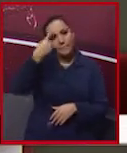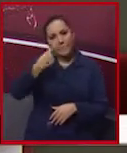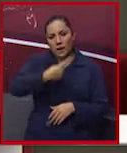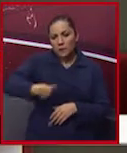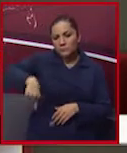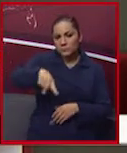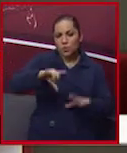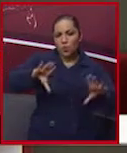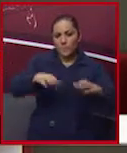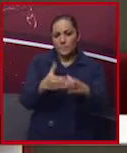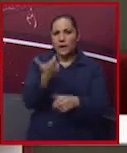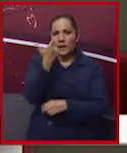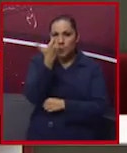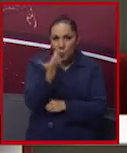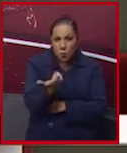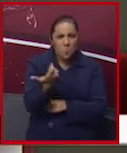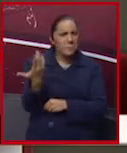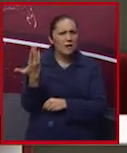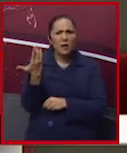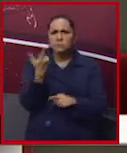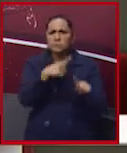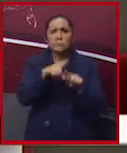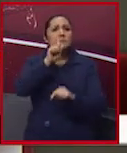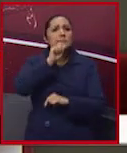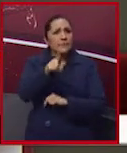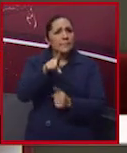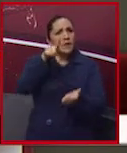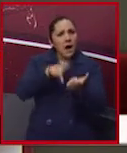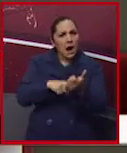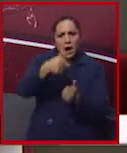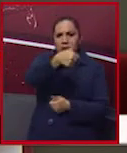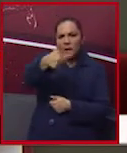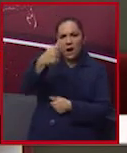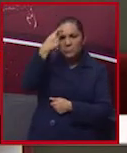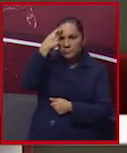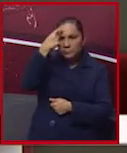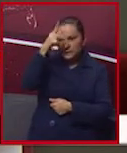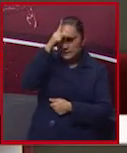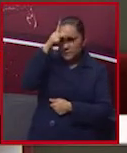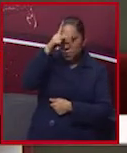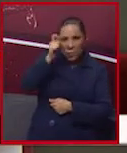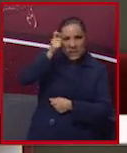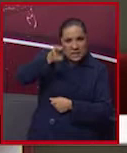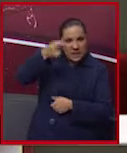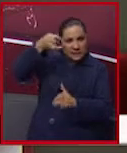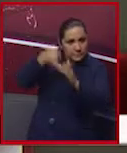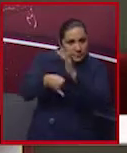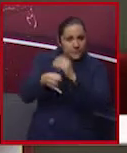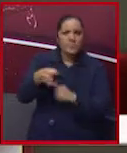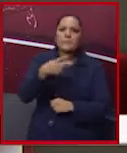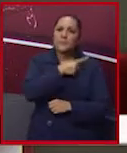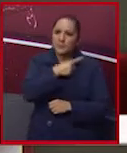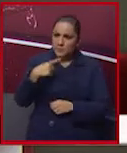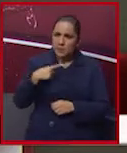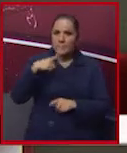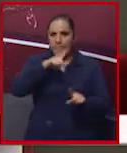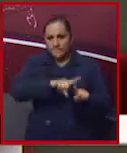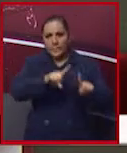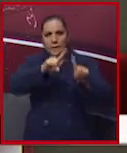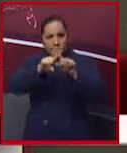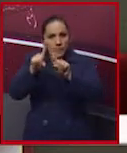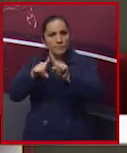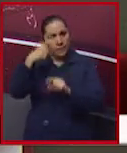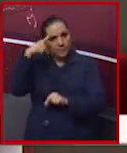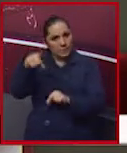dimensión económica, incluso la dimensión psicológica e incluso la dimensión matemática para hacer buenos esquemas que